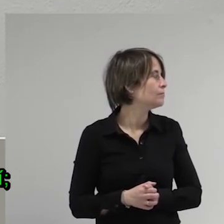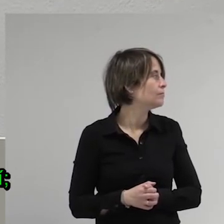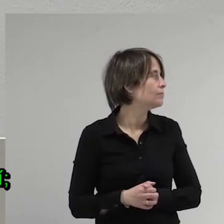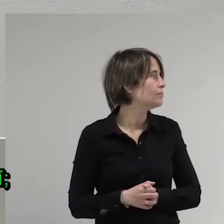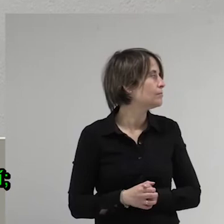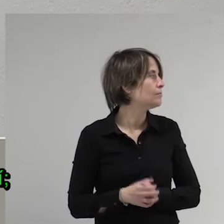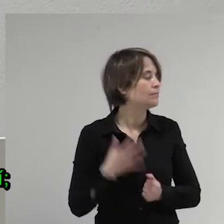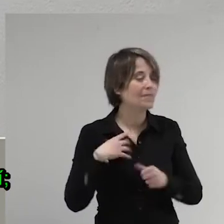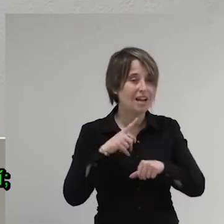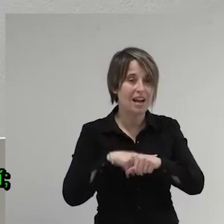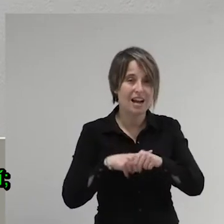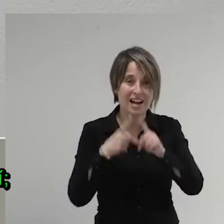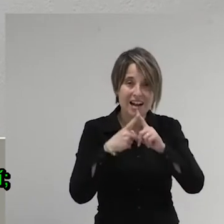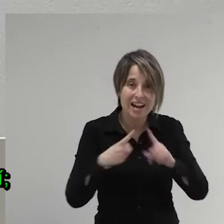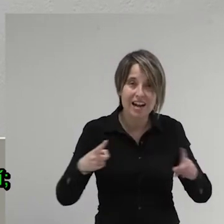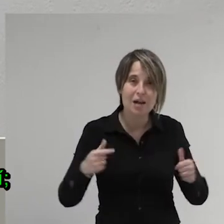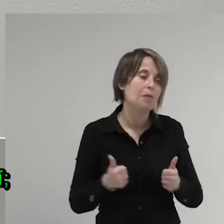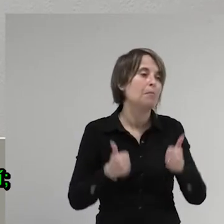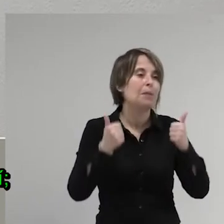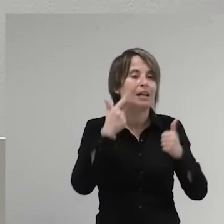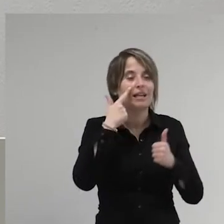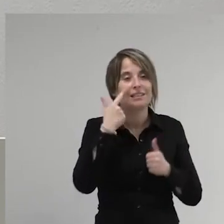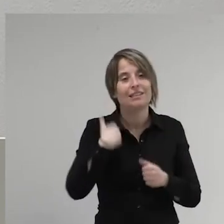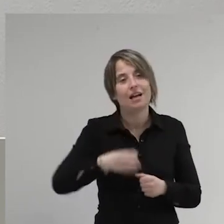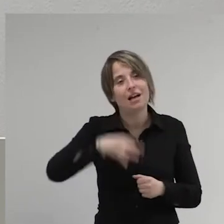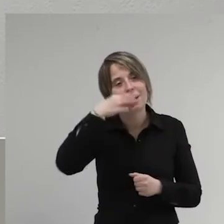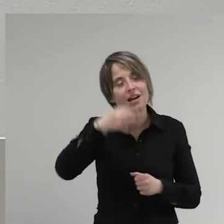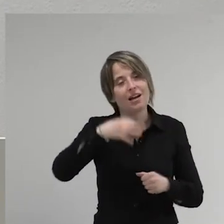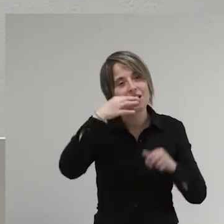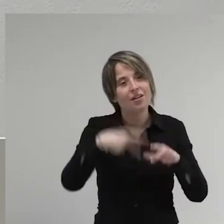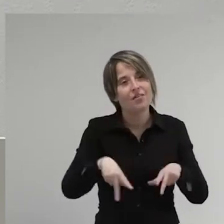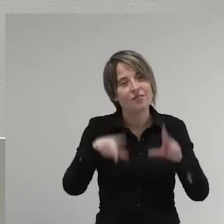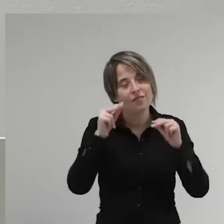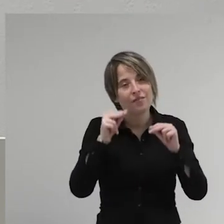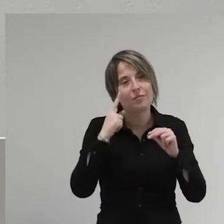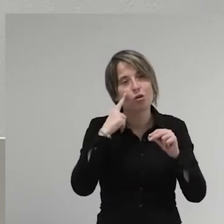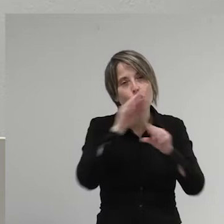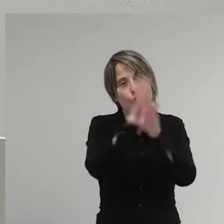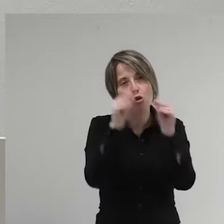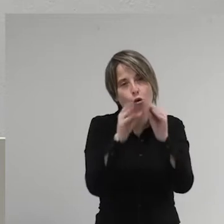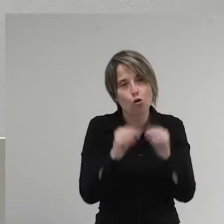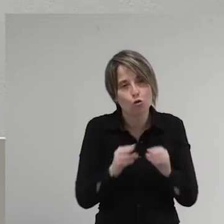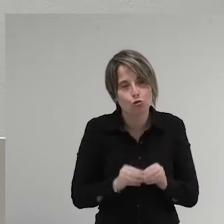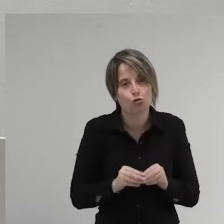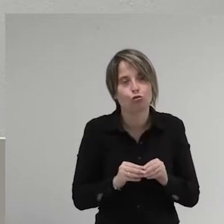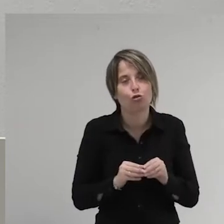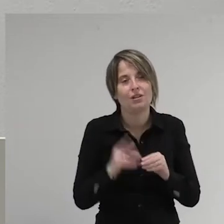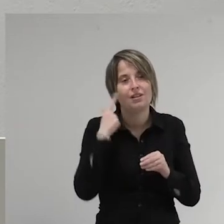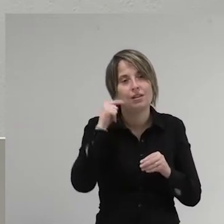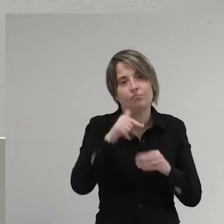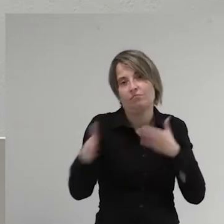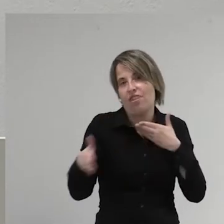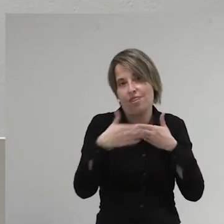No voy a alargarme mucho más ahí, entonces, así como para acabar, un poco algunas conclusiones y para cerrarlo